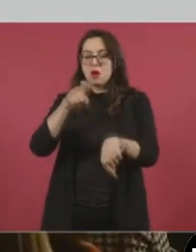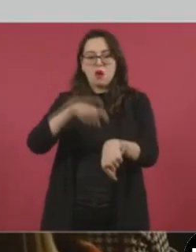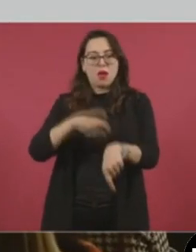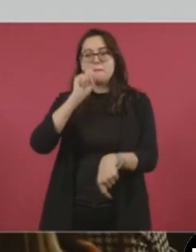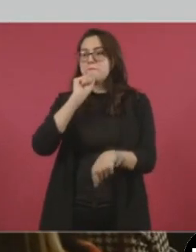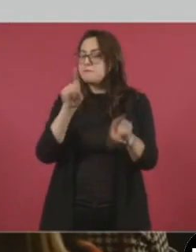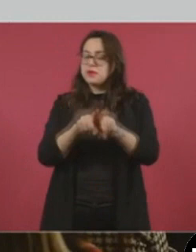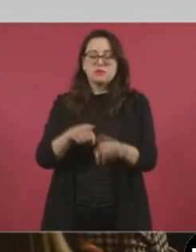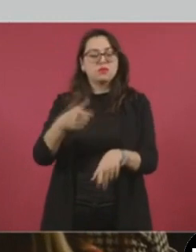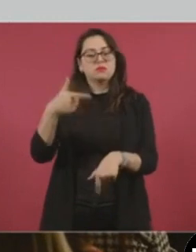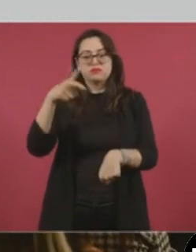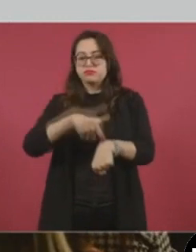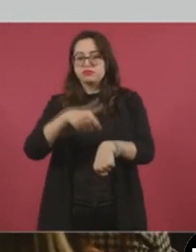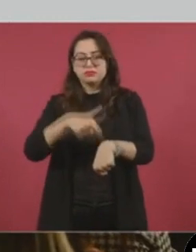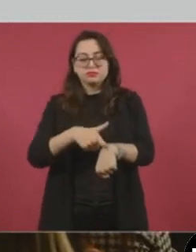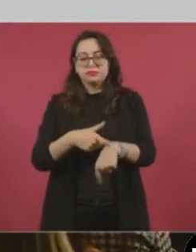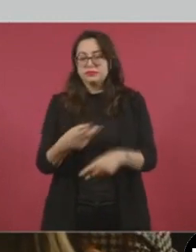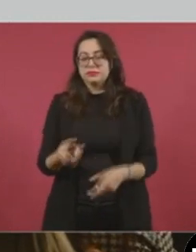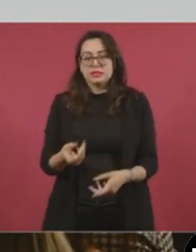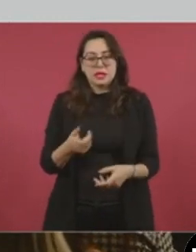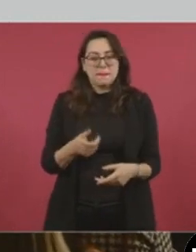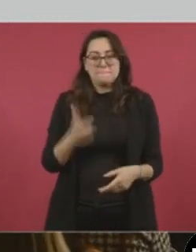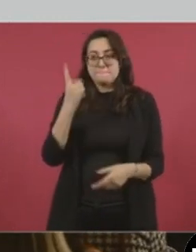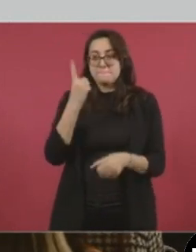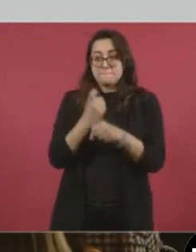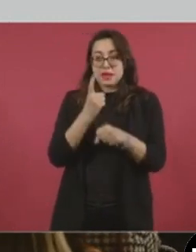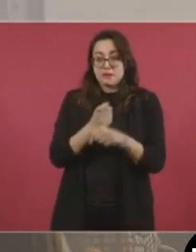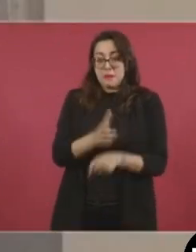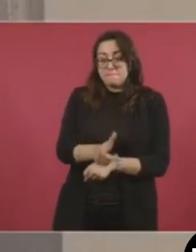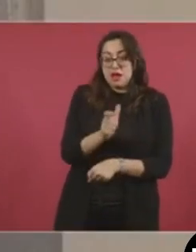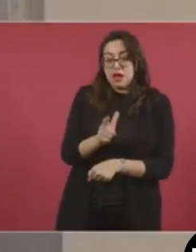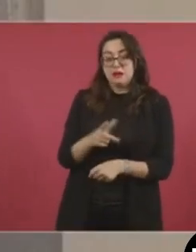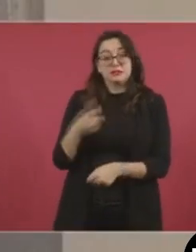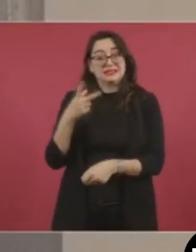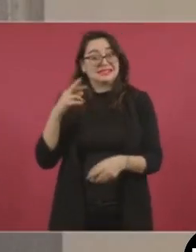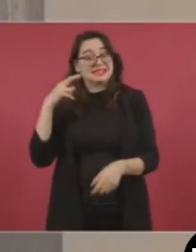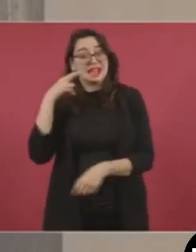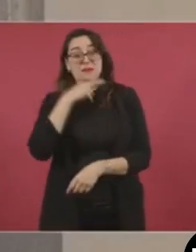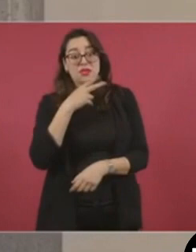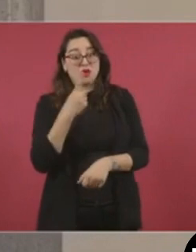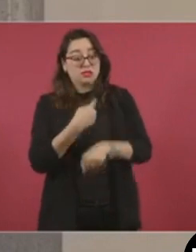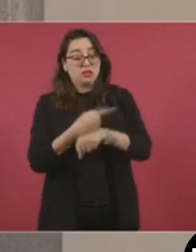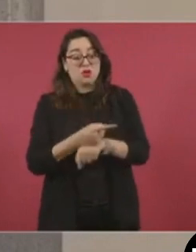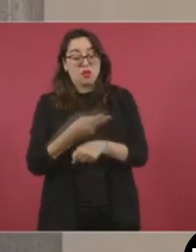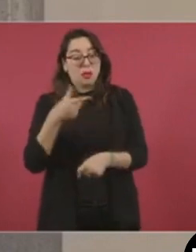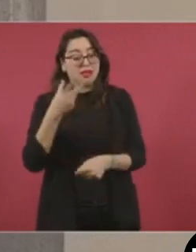una diferencia de segundos entre ambos disparos.